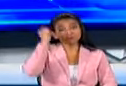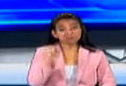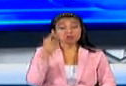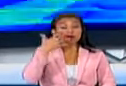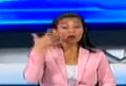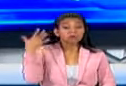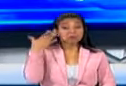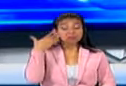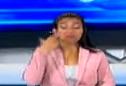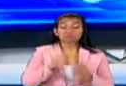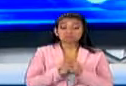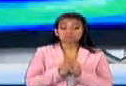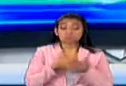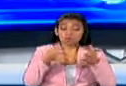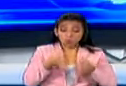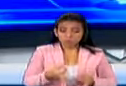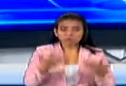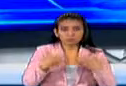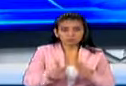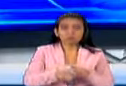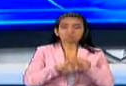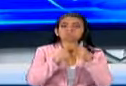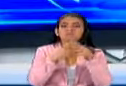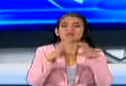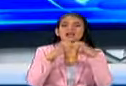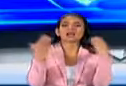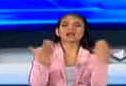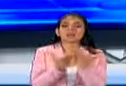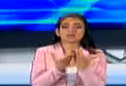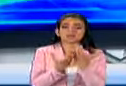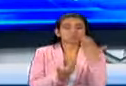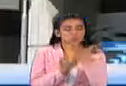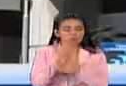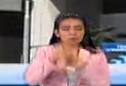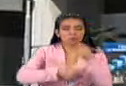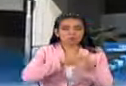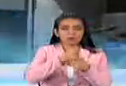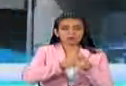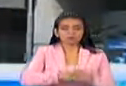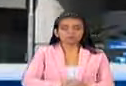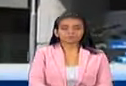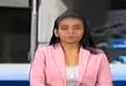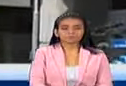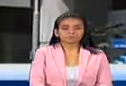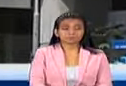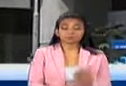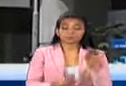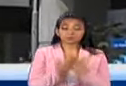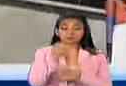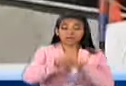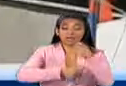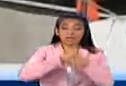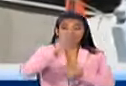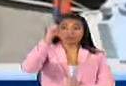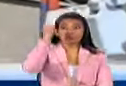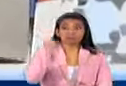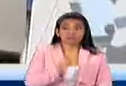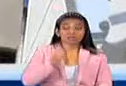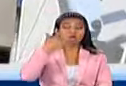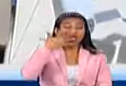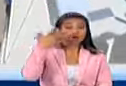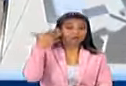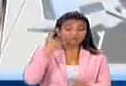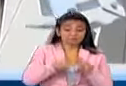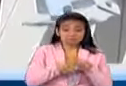Oriente. Instituciones que a propósito se prestan a iniciar el nuevo año lectivo. A pesar que el nuevo año lectivo en la Sierra y Oriente todavía no